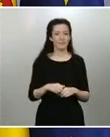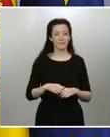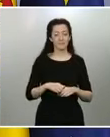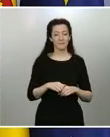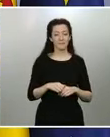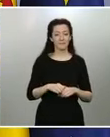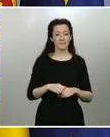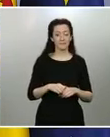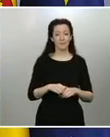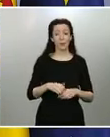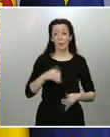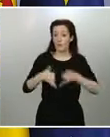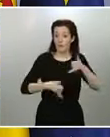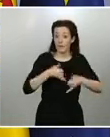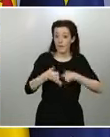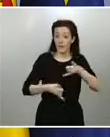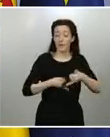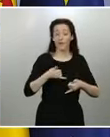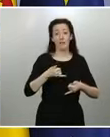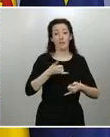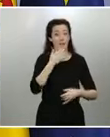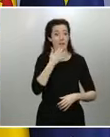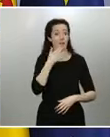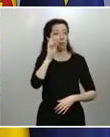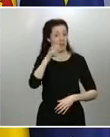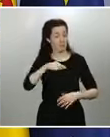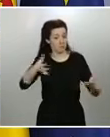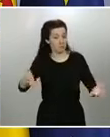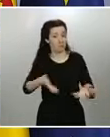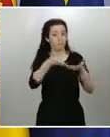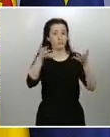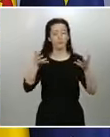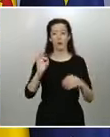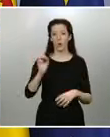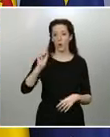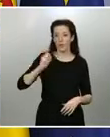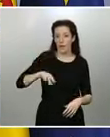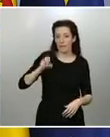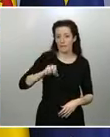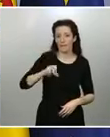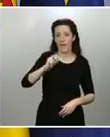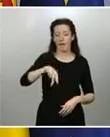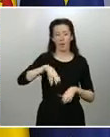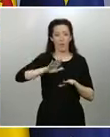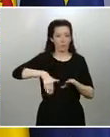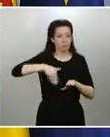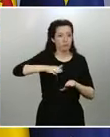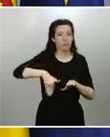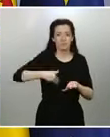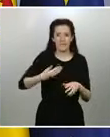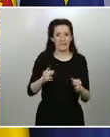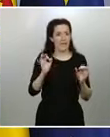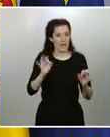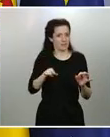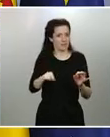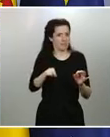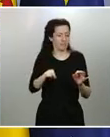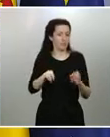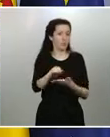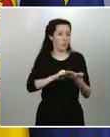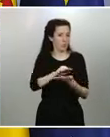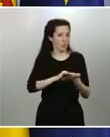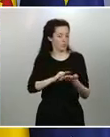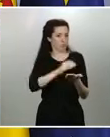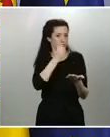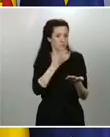la micro movilidad el caminar también son parte de esta solución en estos días el hecho